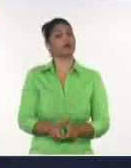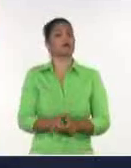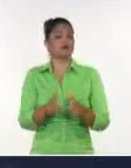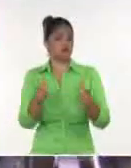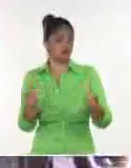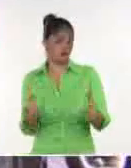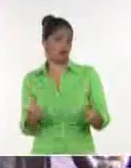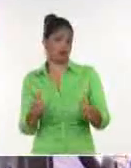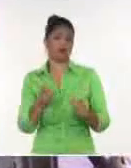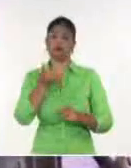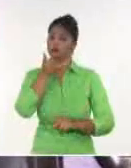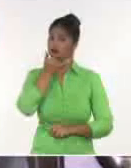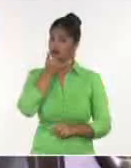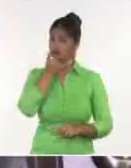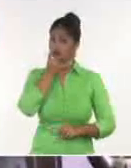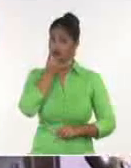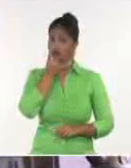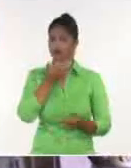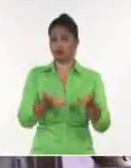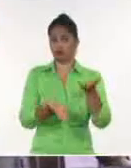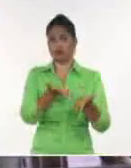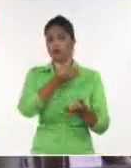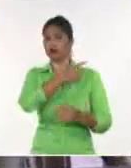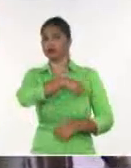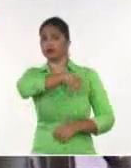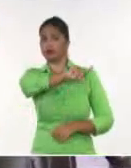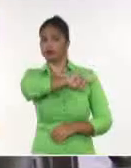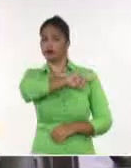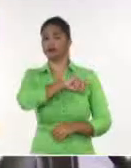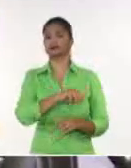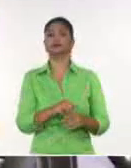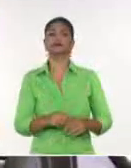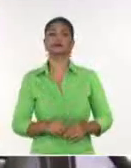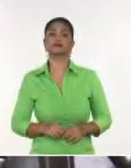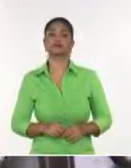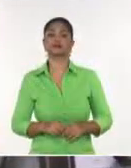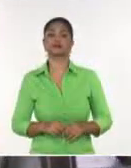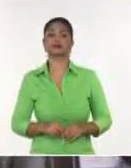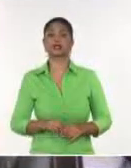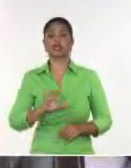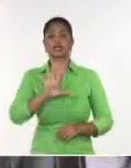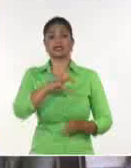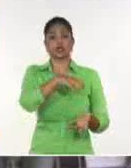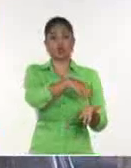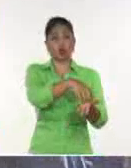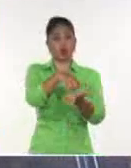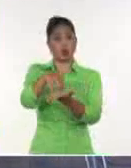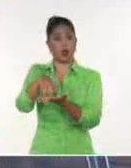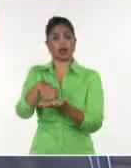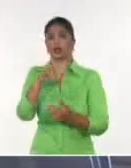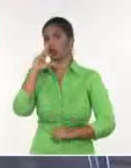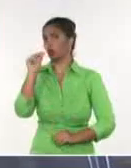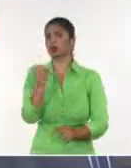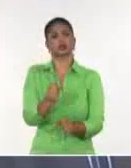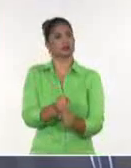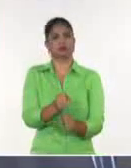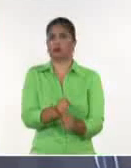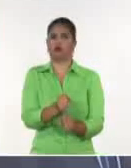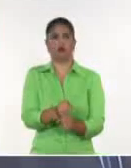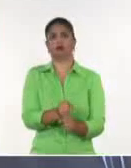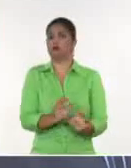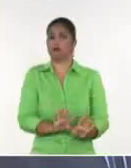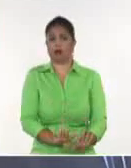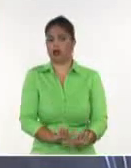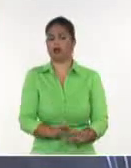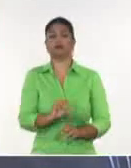por encima de lo que sucedió el día de ayer y tenemos cinco unidades en estos momentos que están fuera de serv por por avería las tres